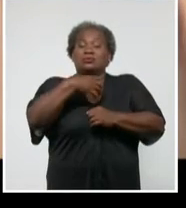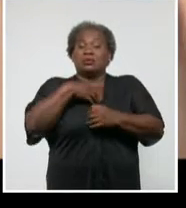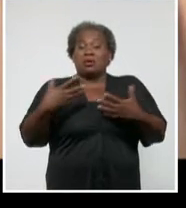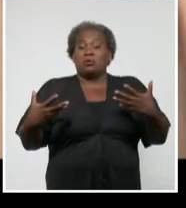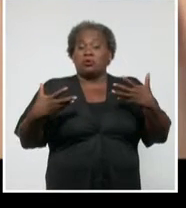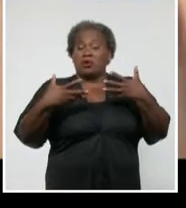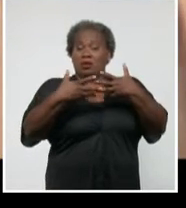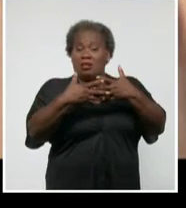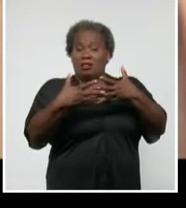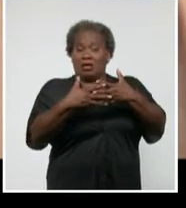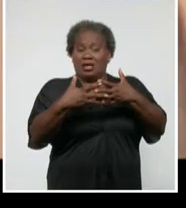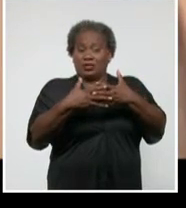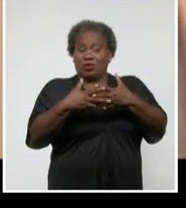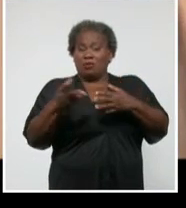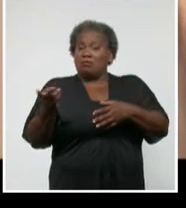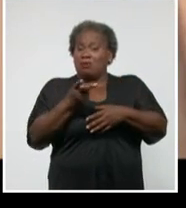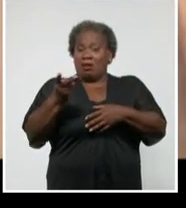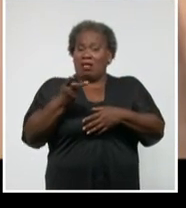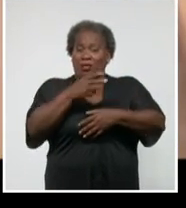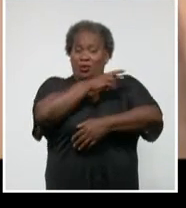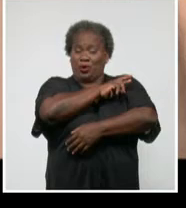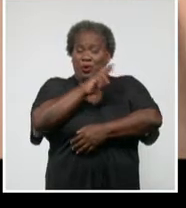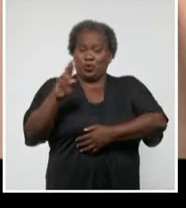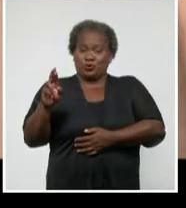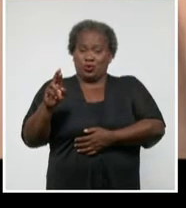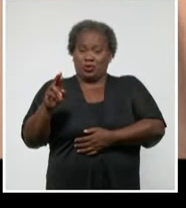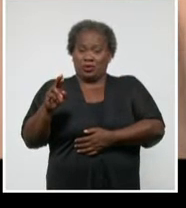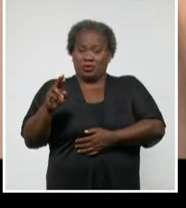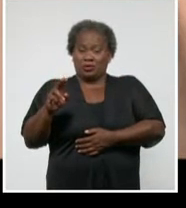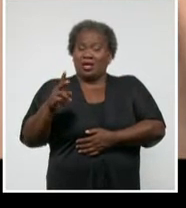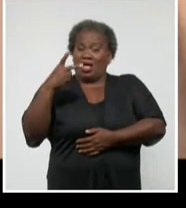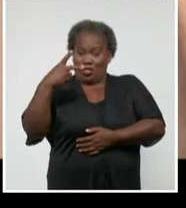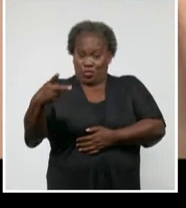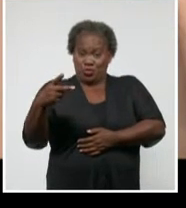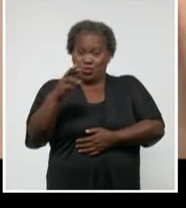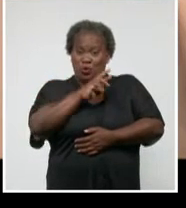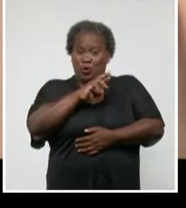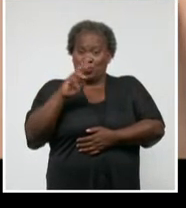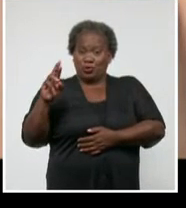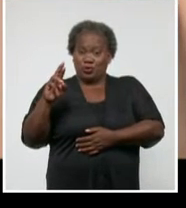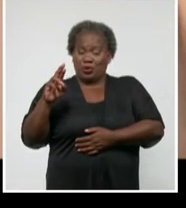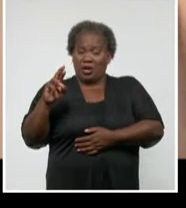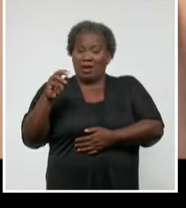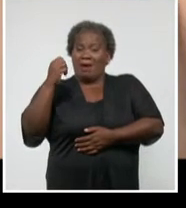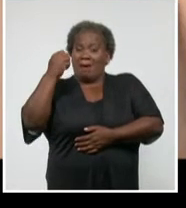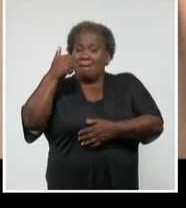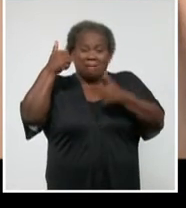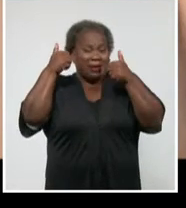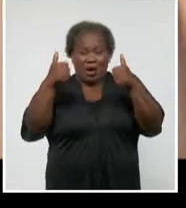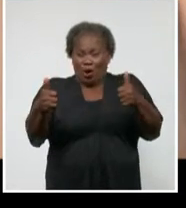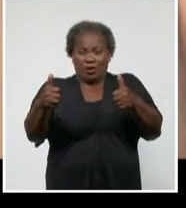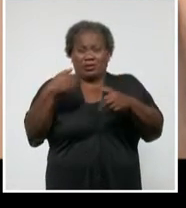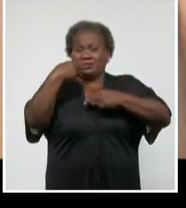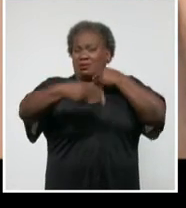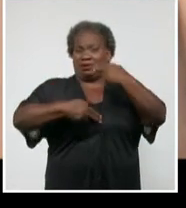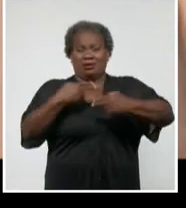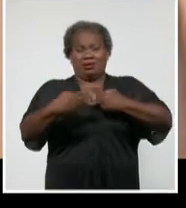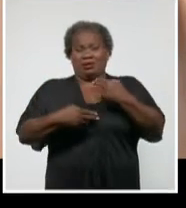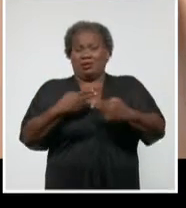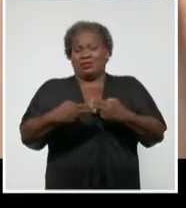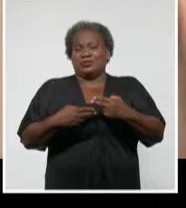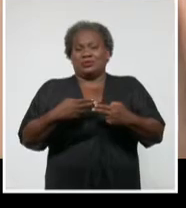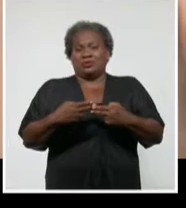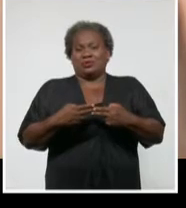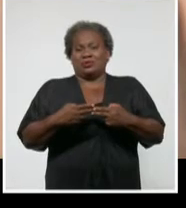orgánica entre las dos revoluciones. Son las dos revoluciones más auténticas que se han dado en el